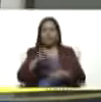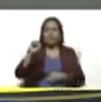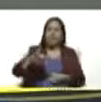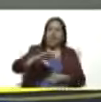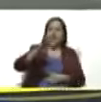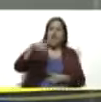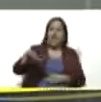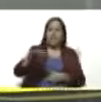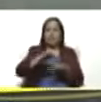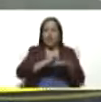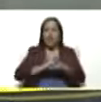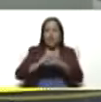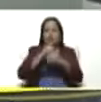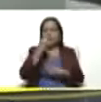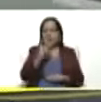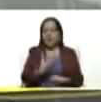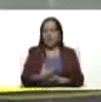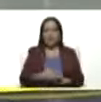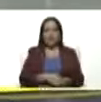bellísimo.